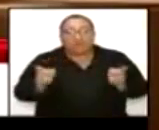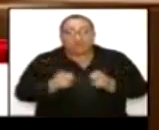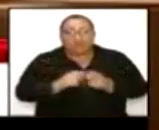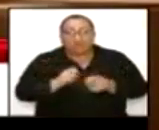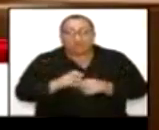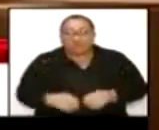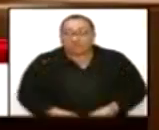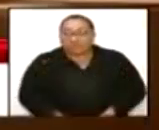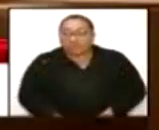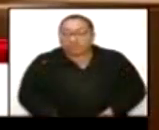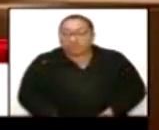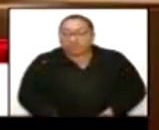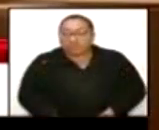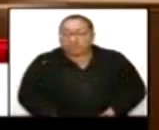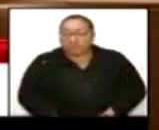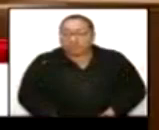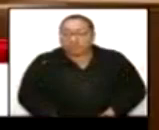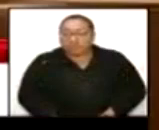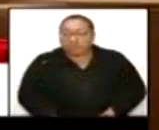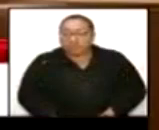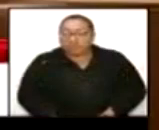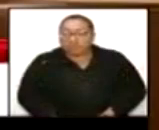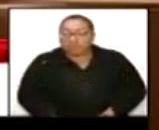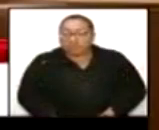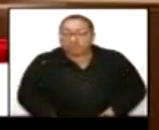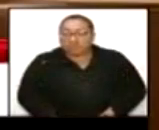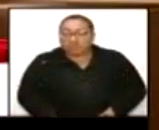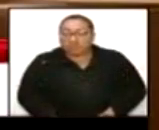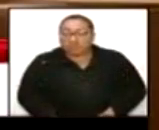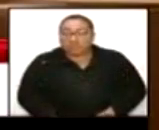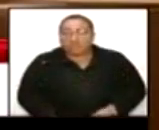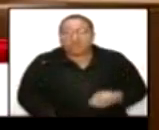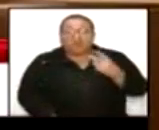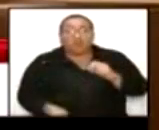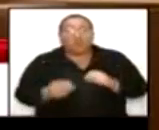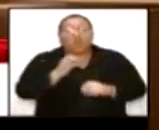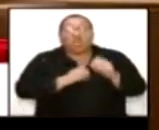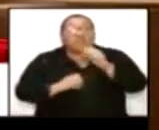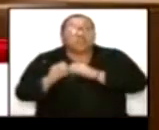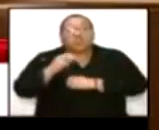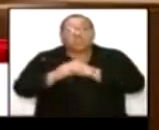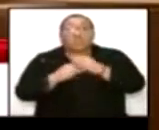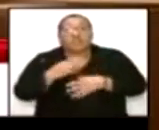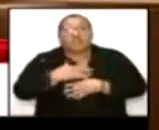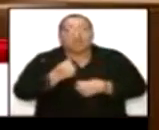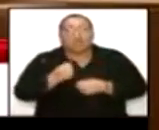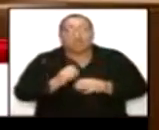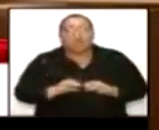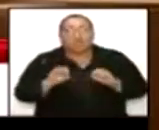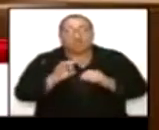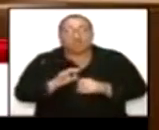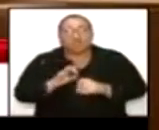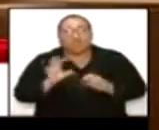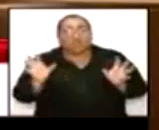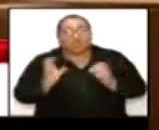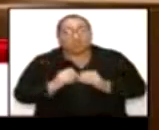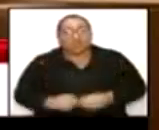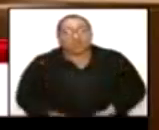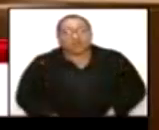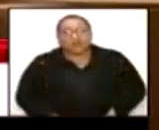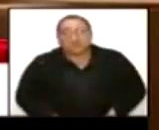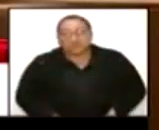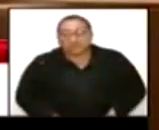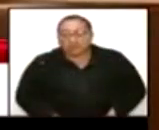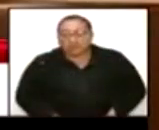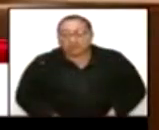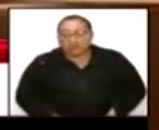y recomendaciones. Según la Organización Mundial de la salud es un estado completo